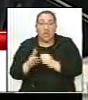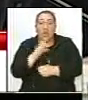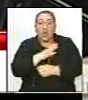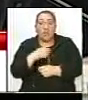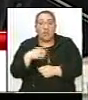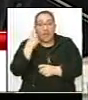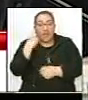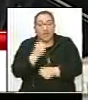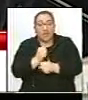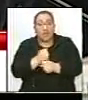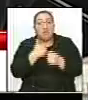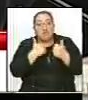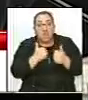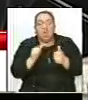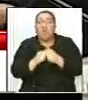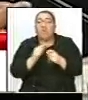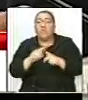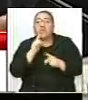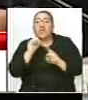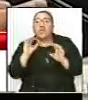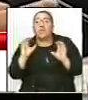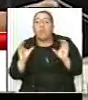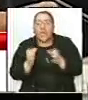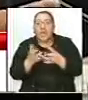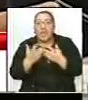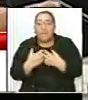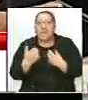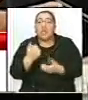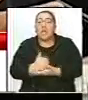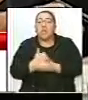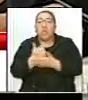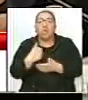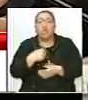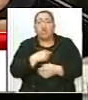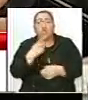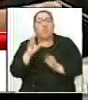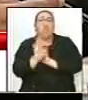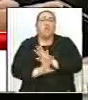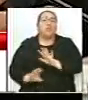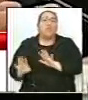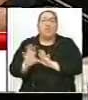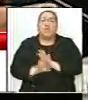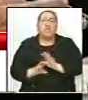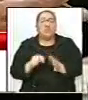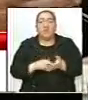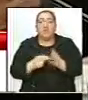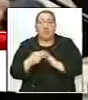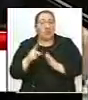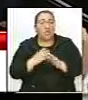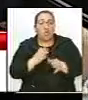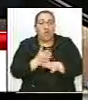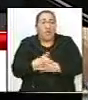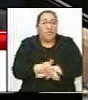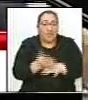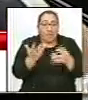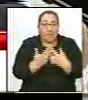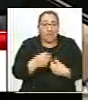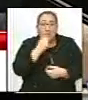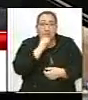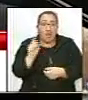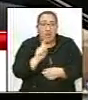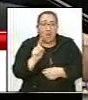que tengan una acción coordinada, y aquí no estamos abogando, por si acaso, para que no entren los sectores privados.